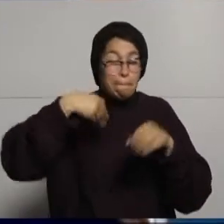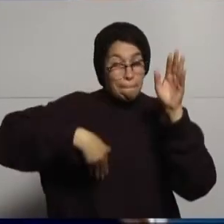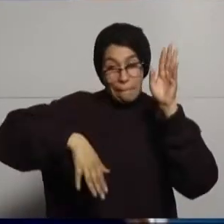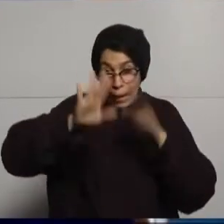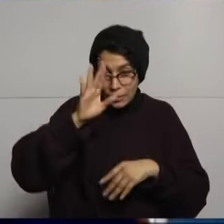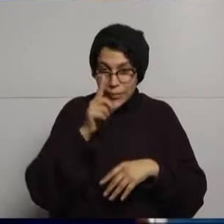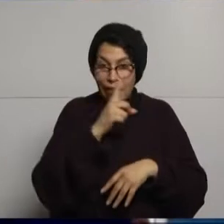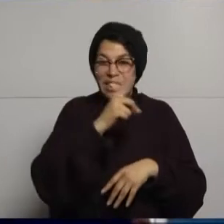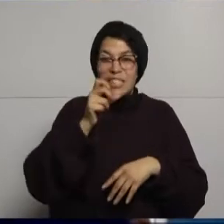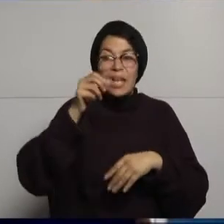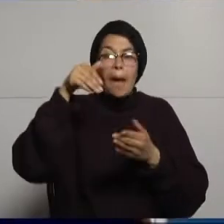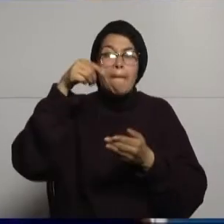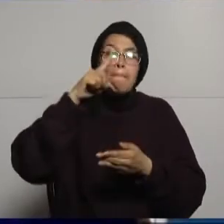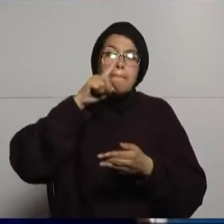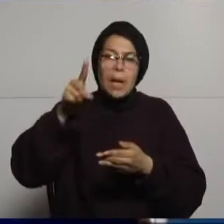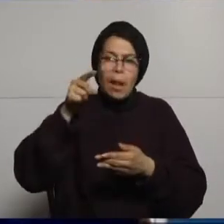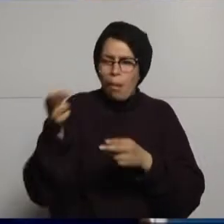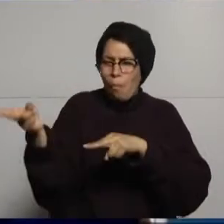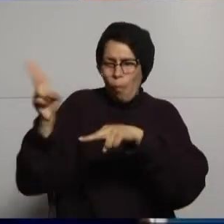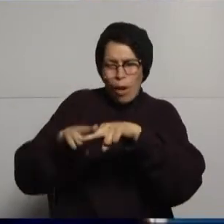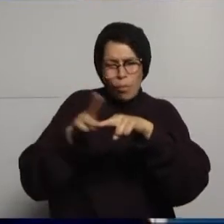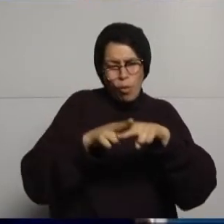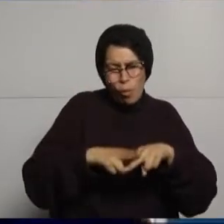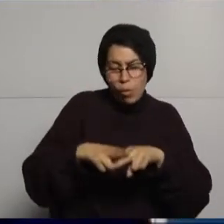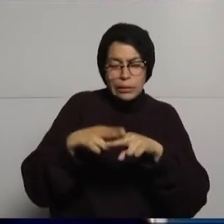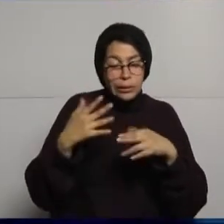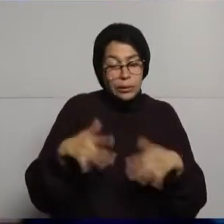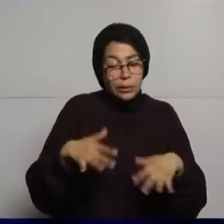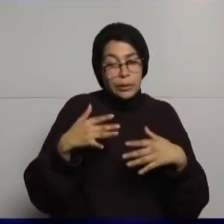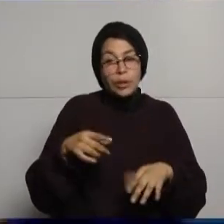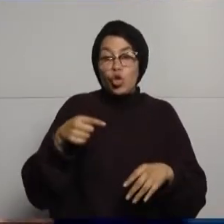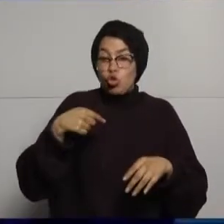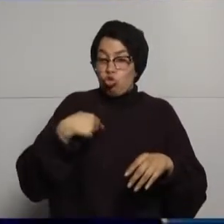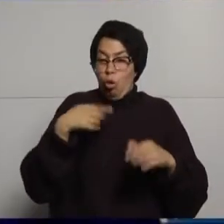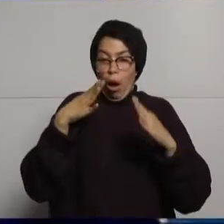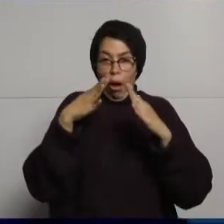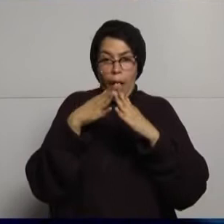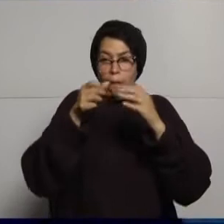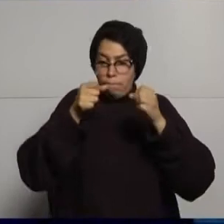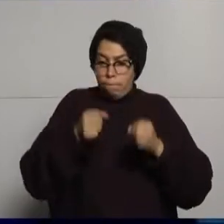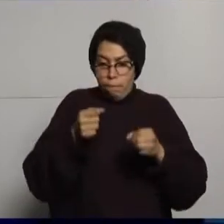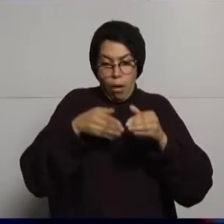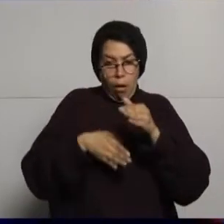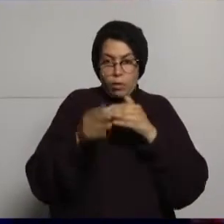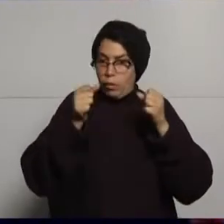acumuladas, pero el 70% de ellas en el último mes. Yo estoy en cuarentena, confinado en mi casa desde el 14 de marzo, 5 meses